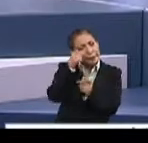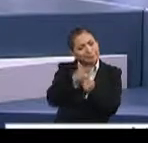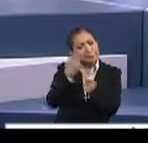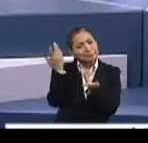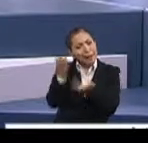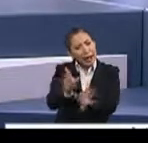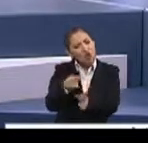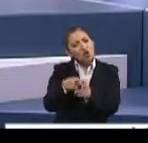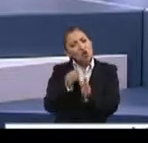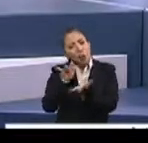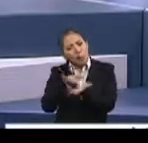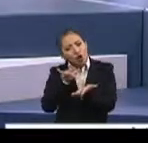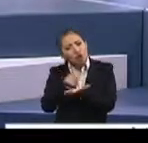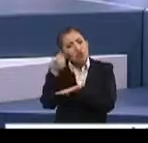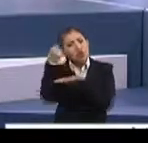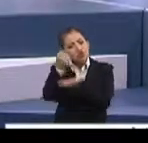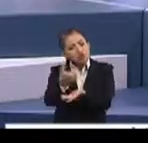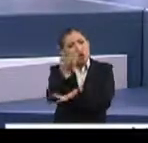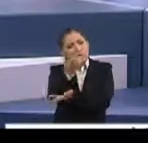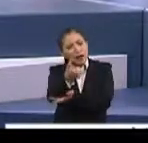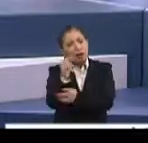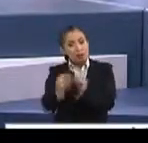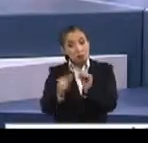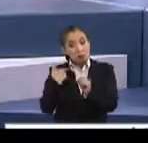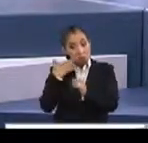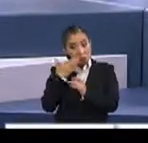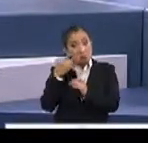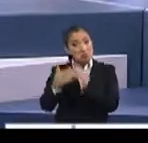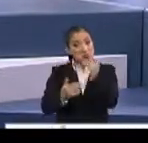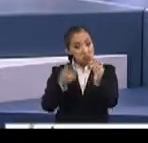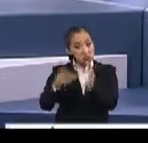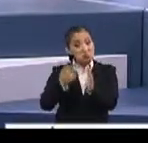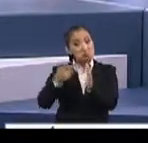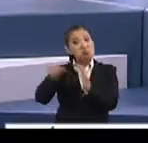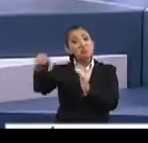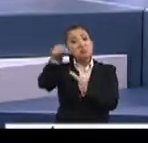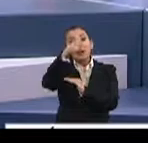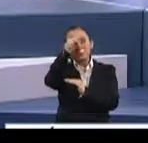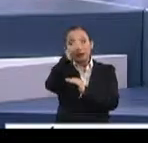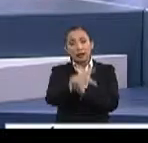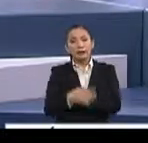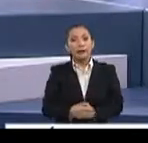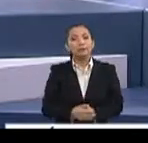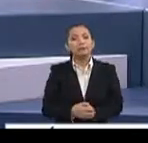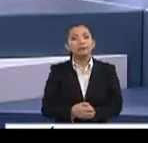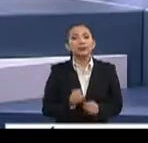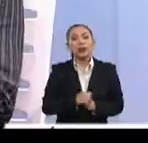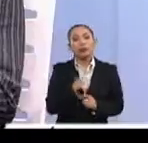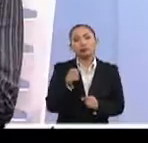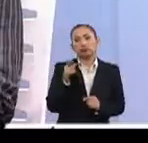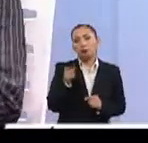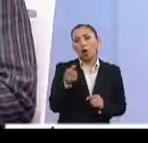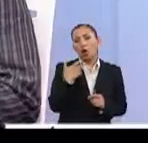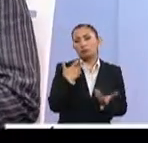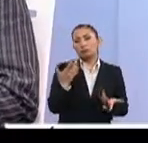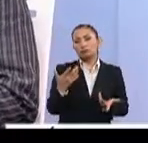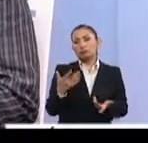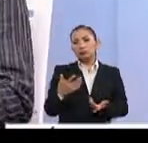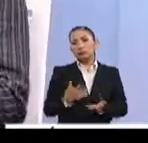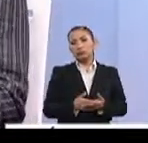pues está muy en crecimiento, sobre todo en el país, con el